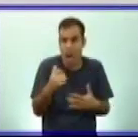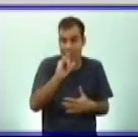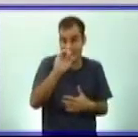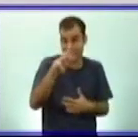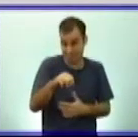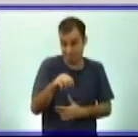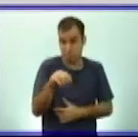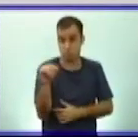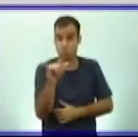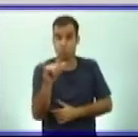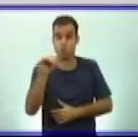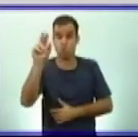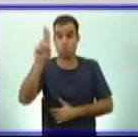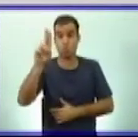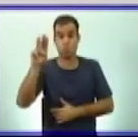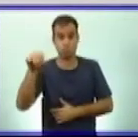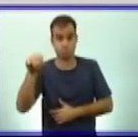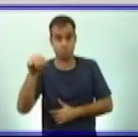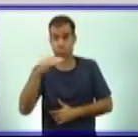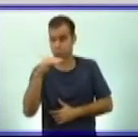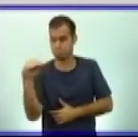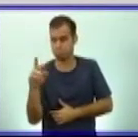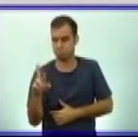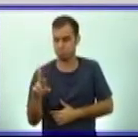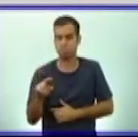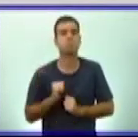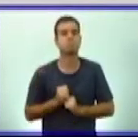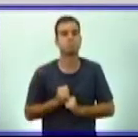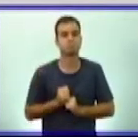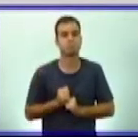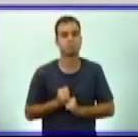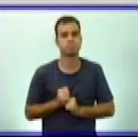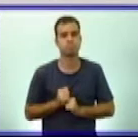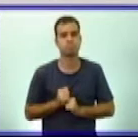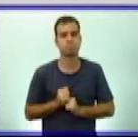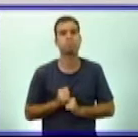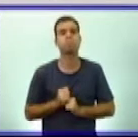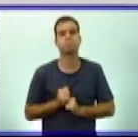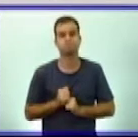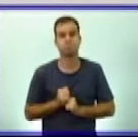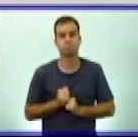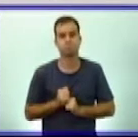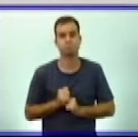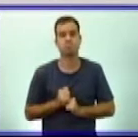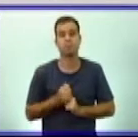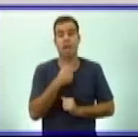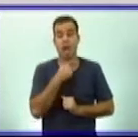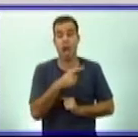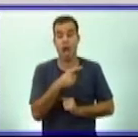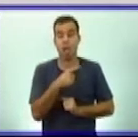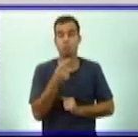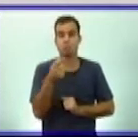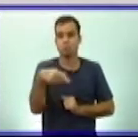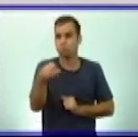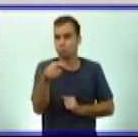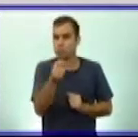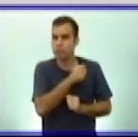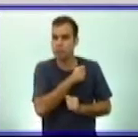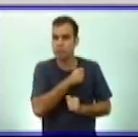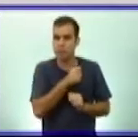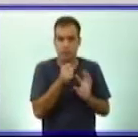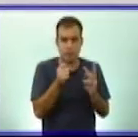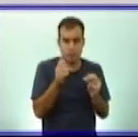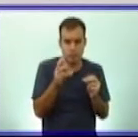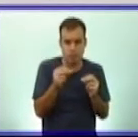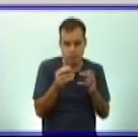relación que es parte de la ley de Ohm. Y lo mismo ocurre si yo quiero determinar el valor de la corriente